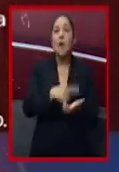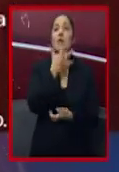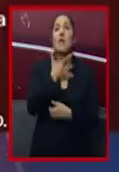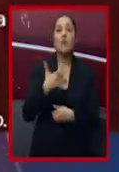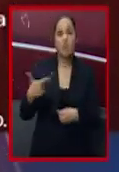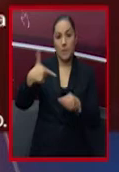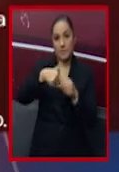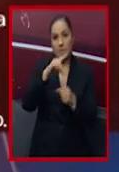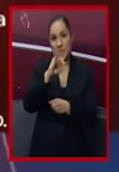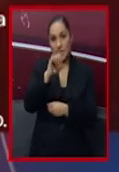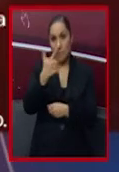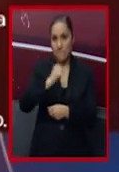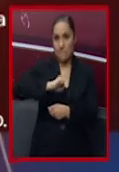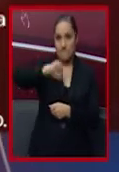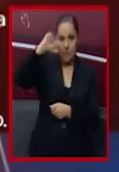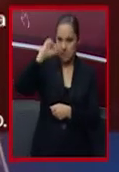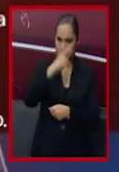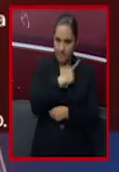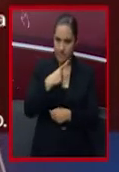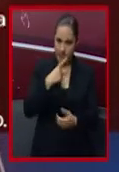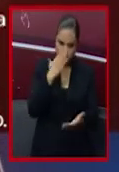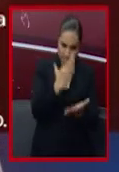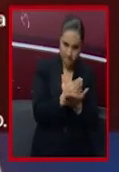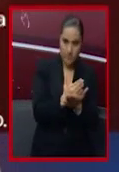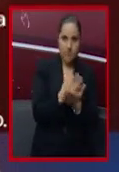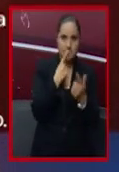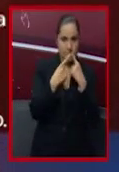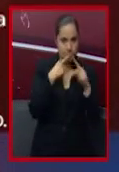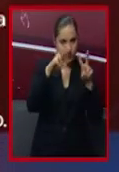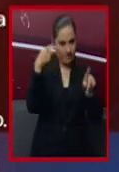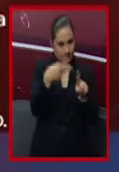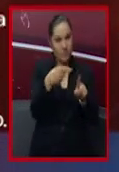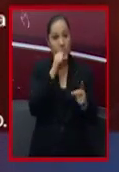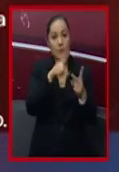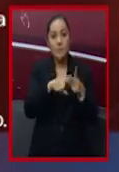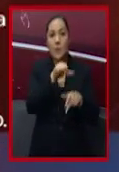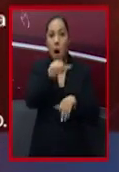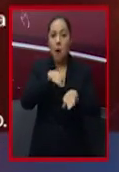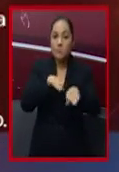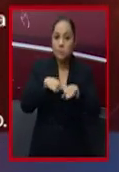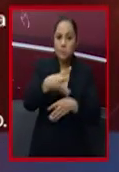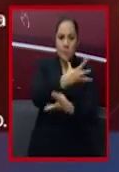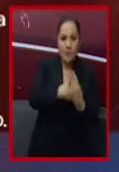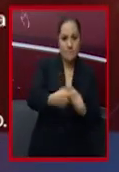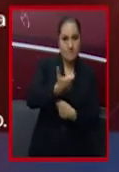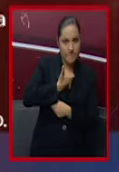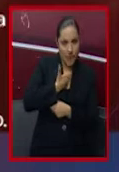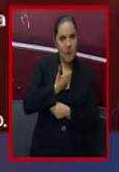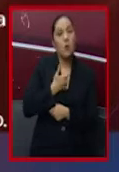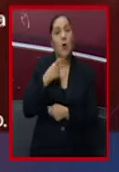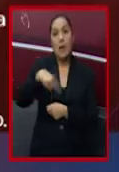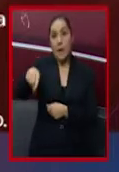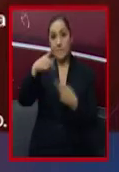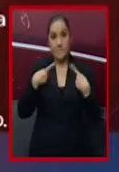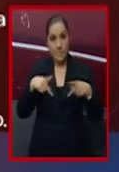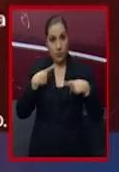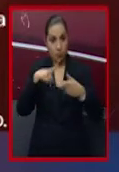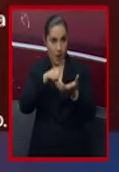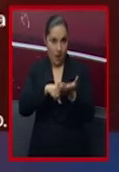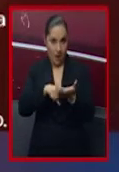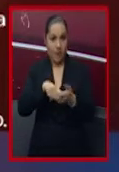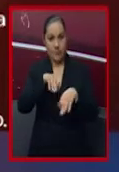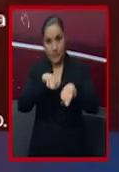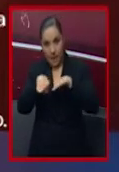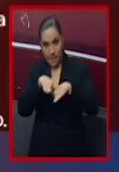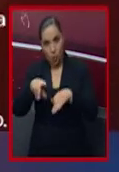gasolinas y el diésel. Lograr un salario digno para ciudadanos. Establecer un salario máximo para funcionarios y dar autonomía a la